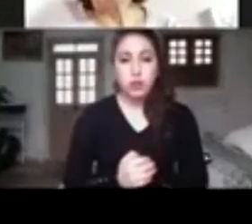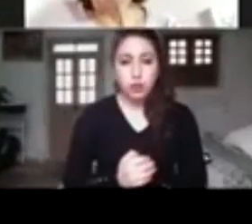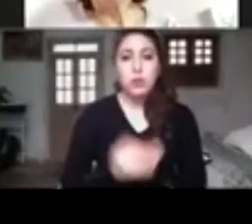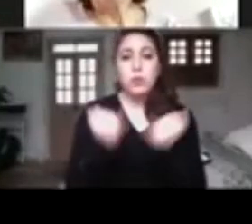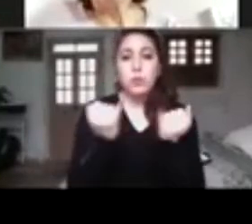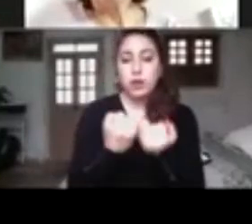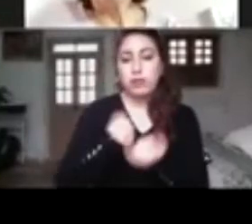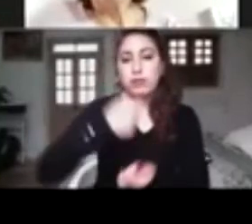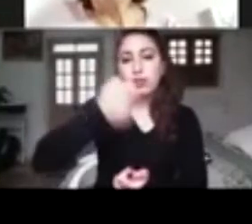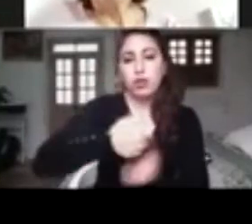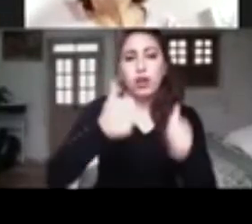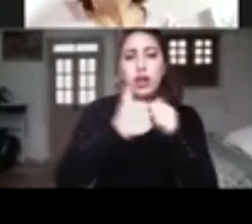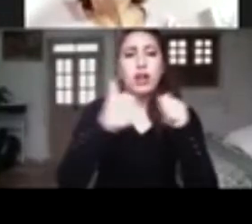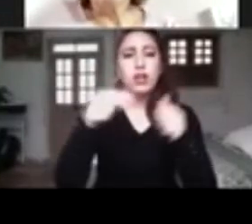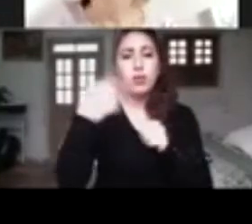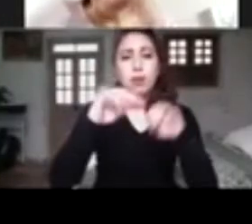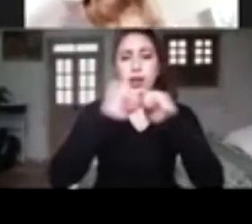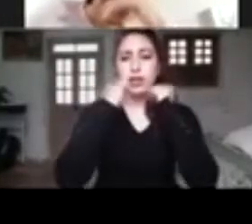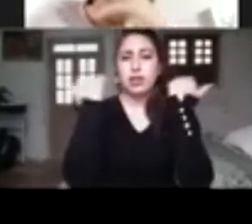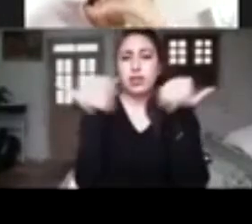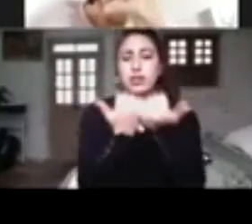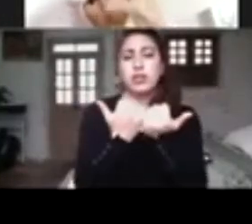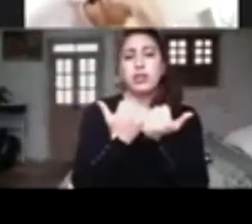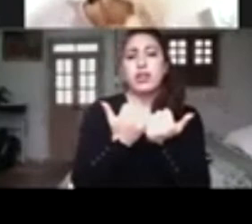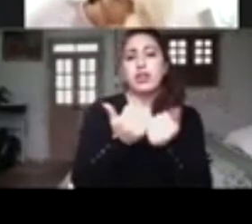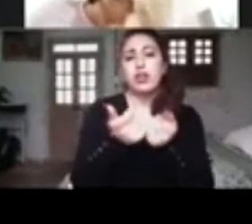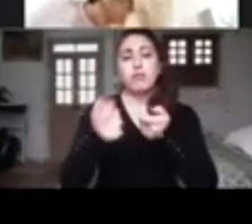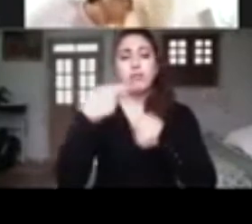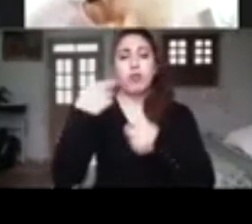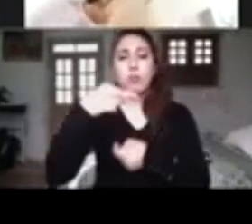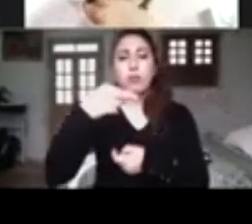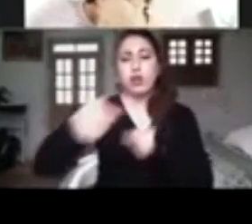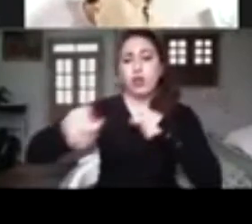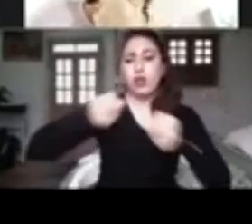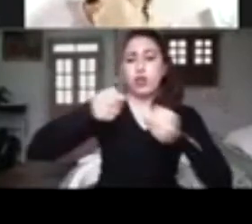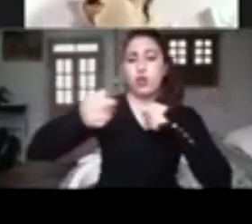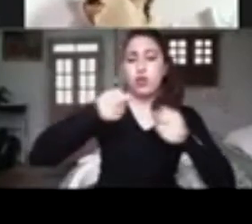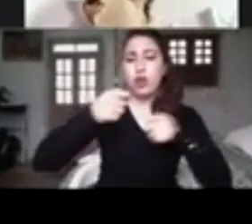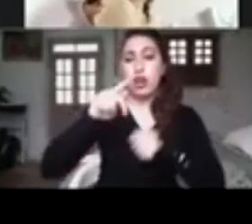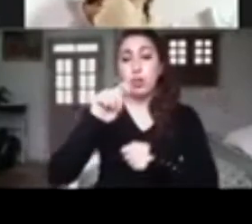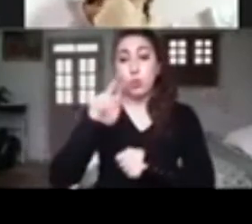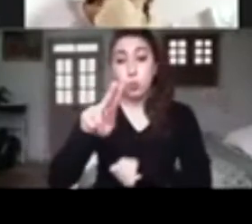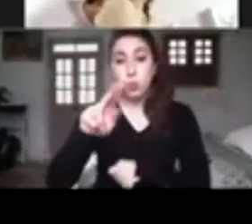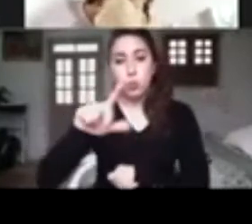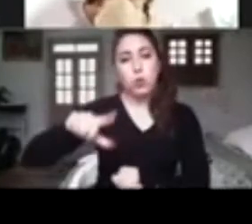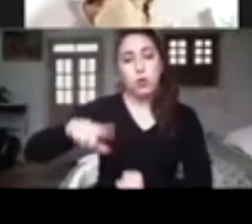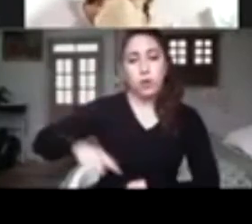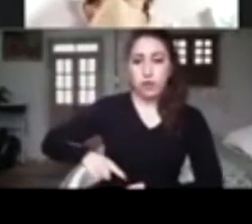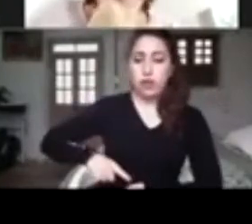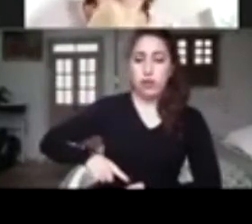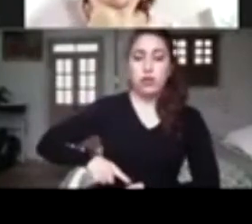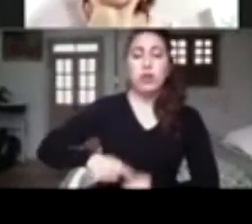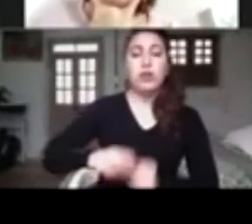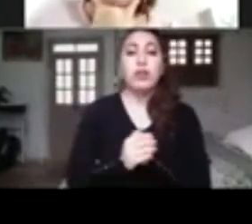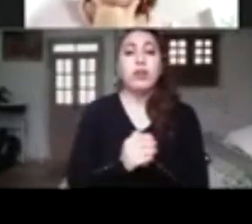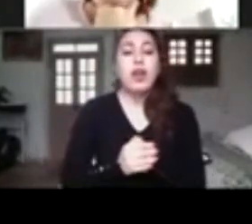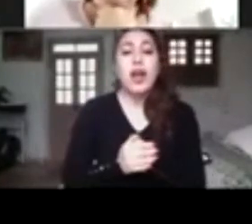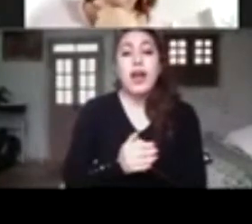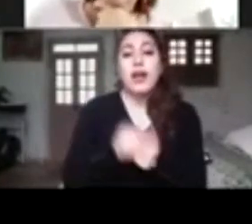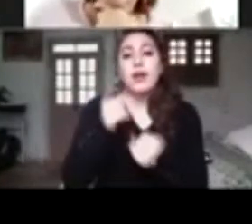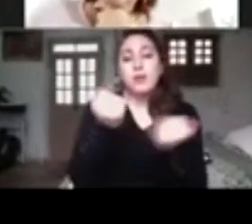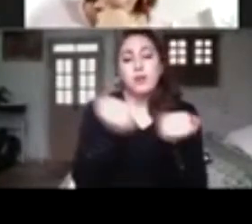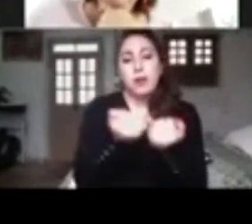Gobierno, al Instituto Mexicano de la Competitividad, a mi compañero, el diputado Mauricio